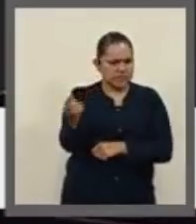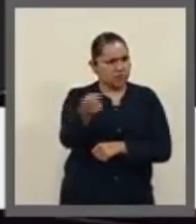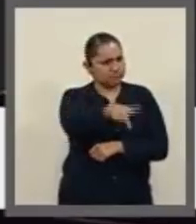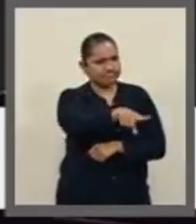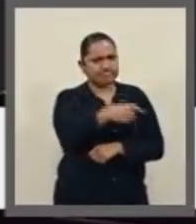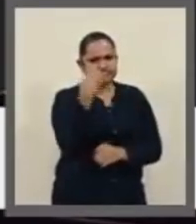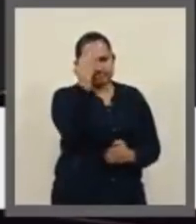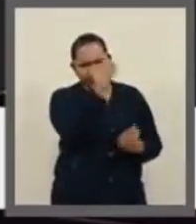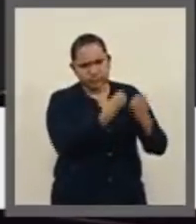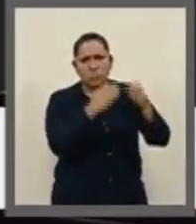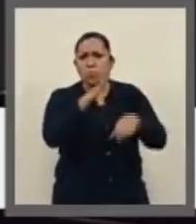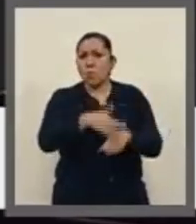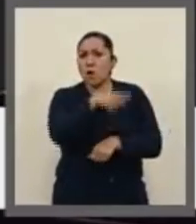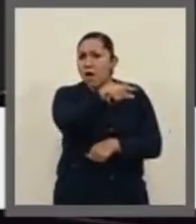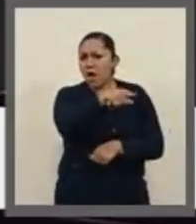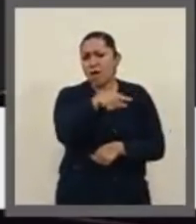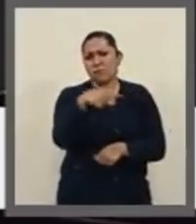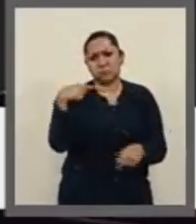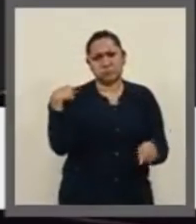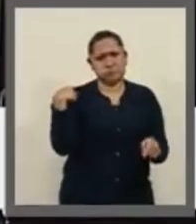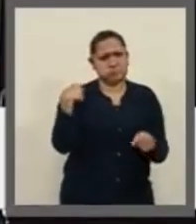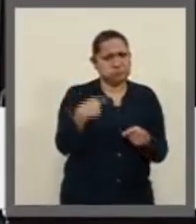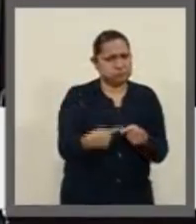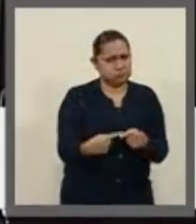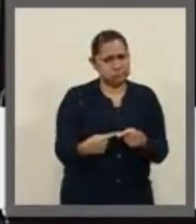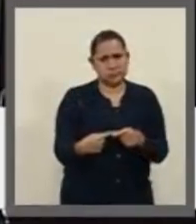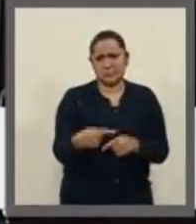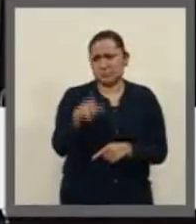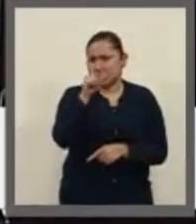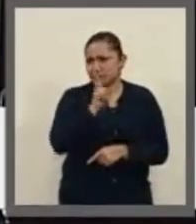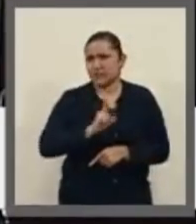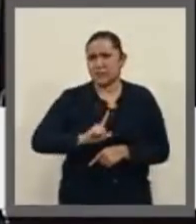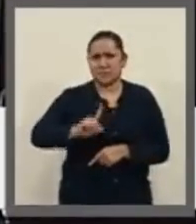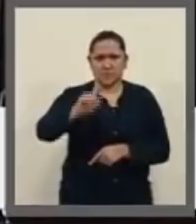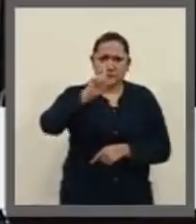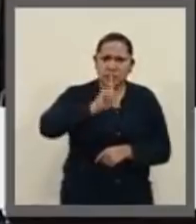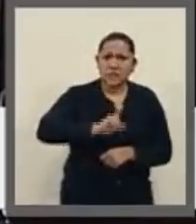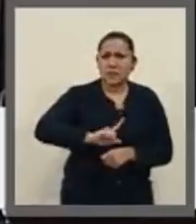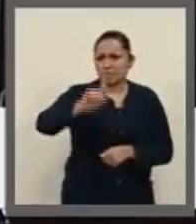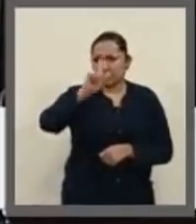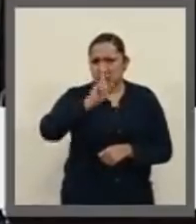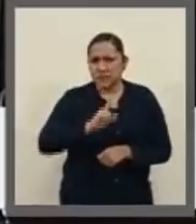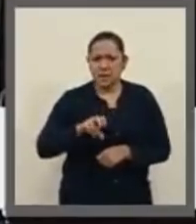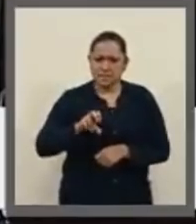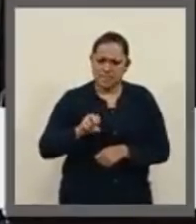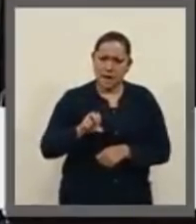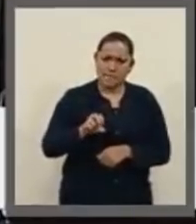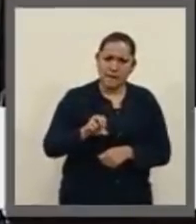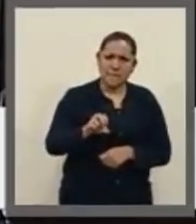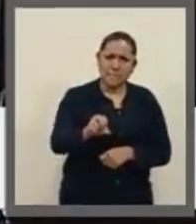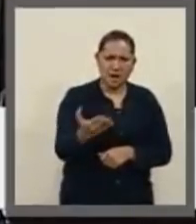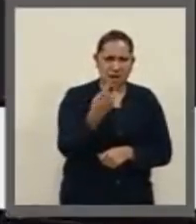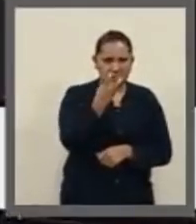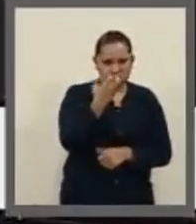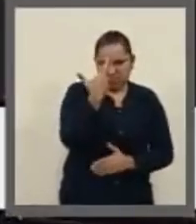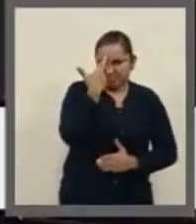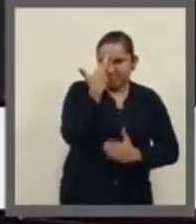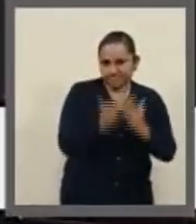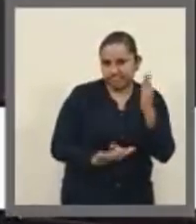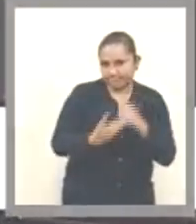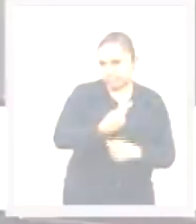estado sistemáticamente y permanentemente mintiendo y faltándole el respeto a esta soberanía. Muchas